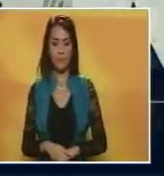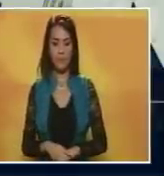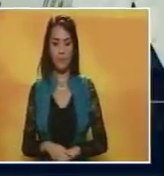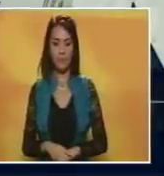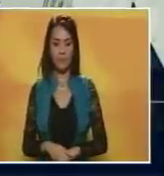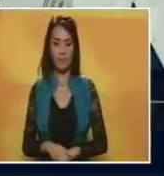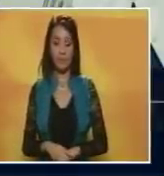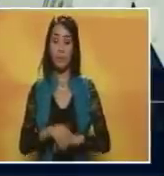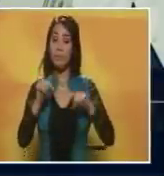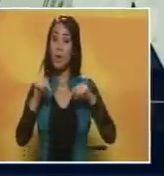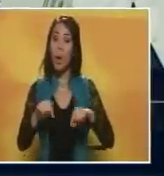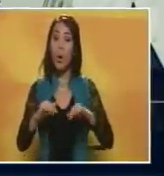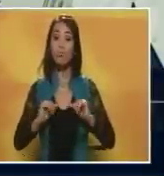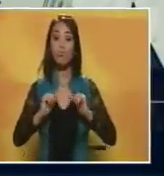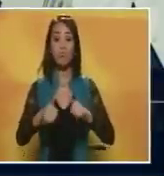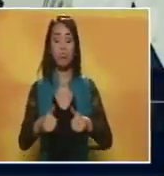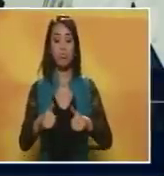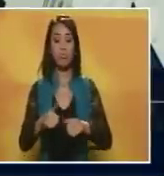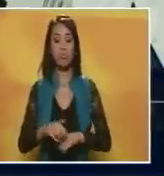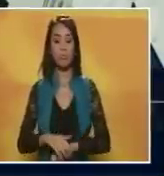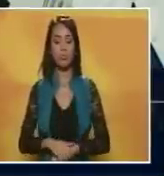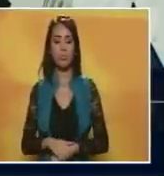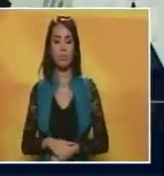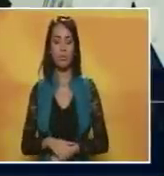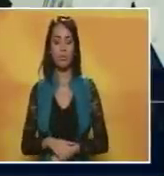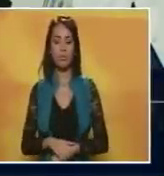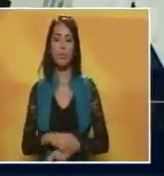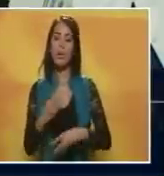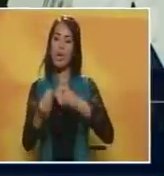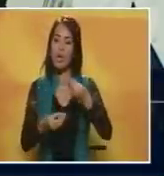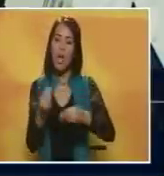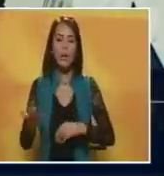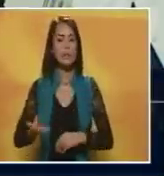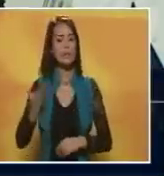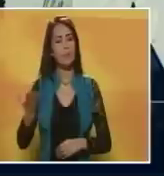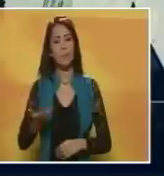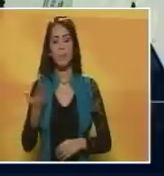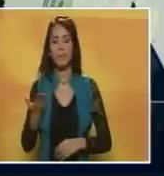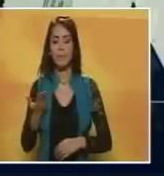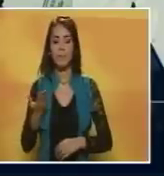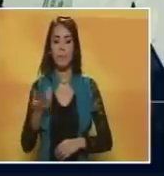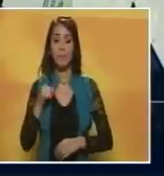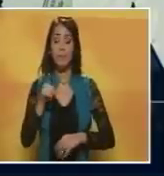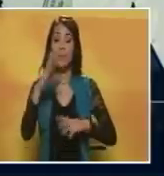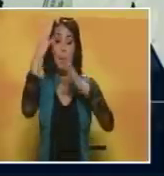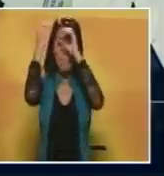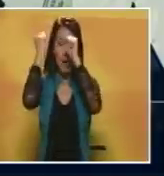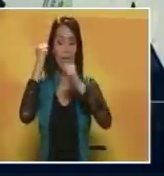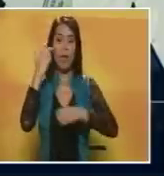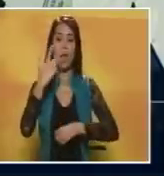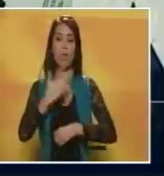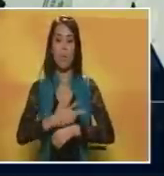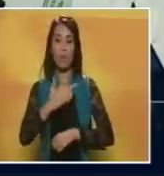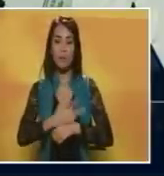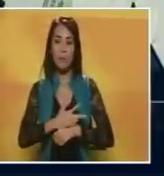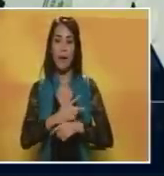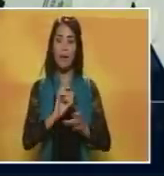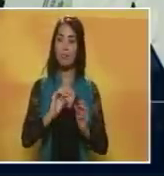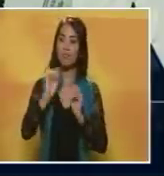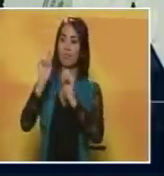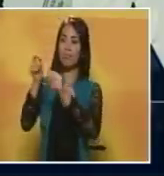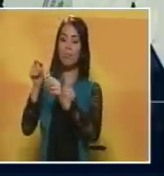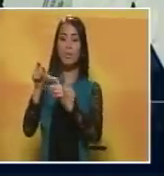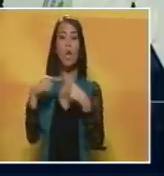y a partir de hoy con un hecho importante que es el retorno de la embajada de guatemala a jerusalén